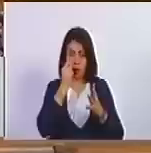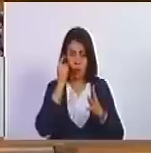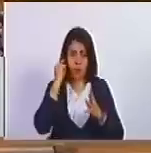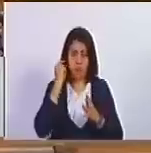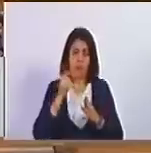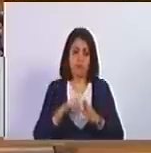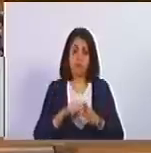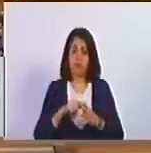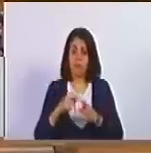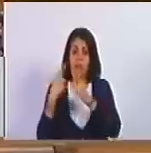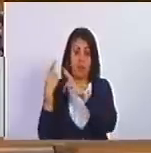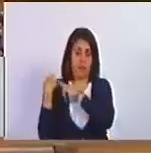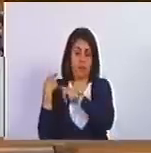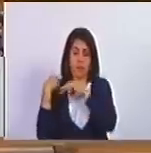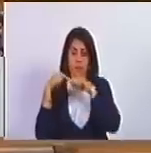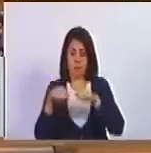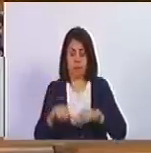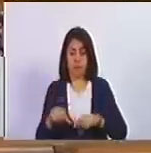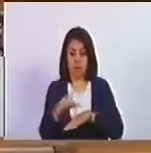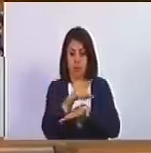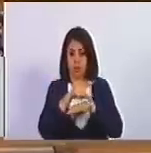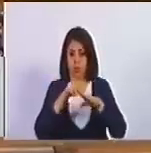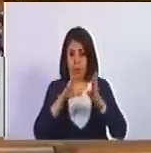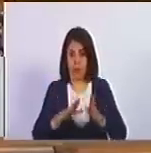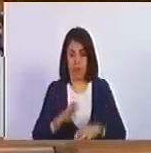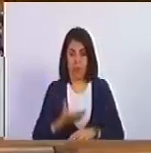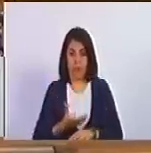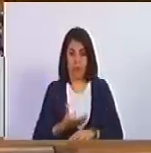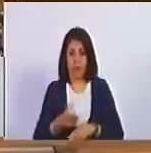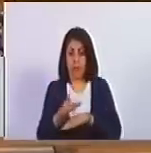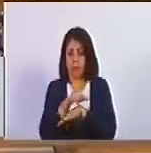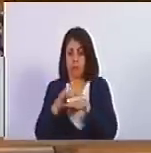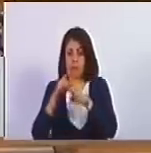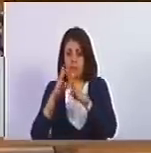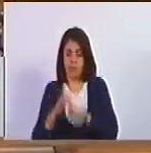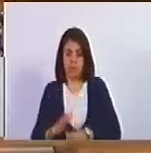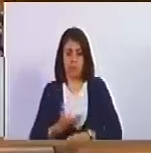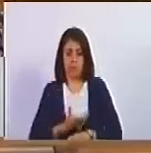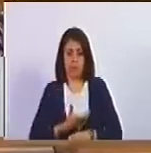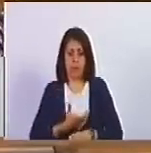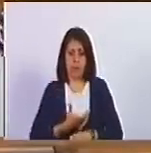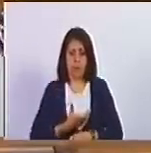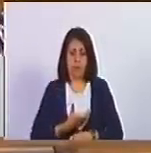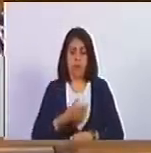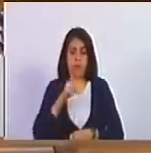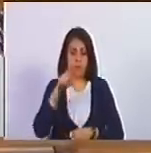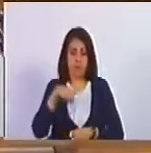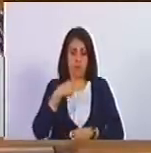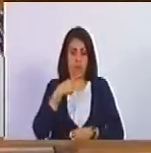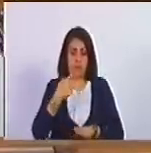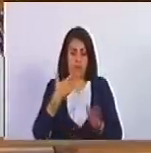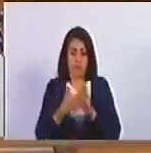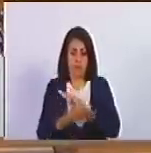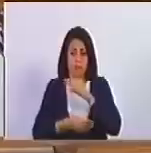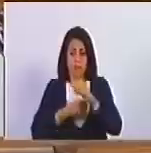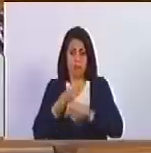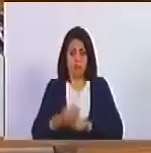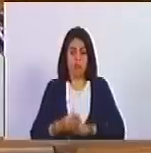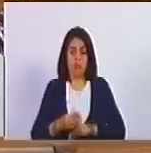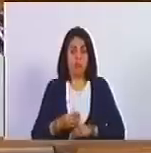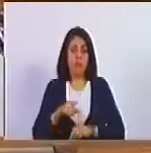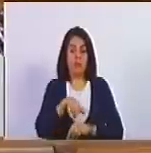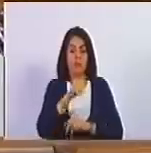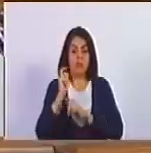alcaldes. La representación de las gobernadoras o gobernadores y alcaldesas o alcaldes será ejercida por